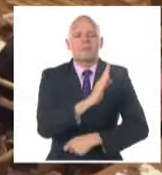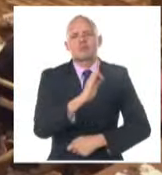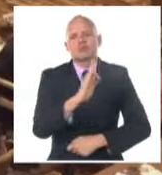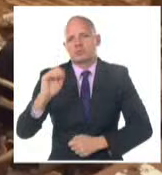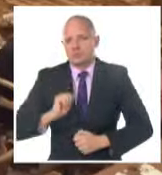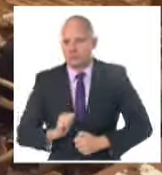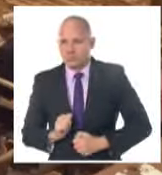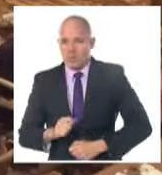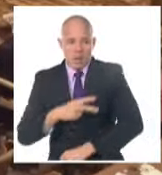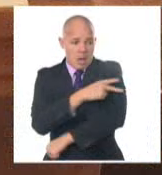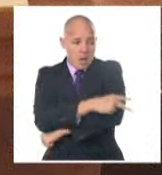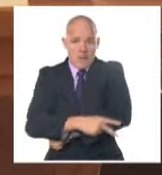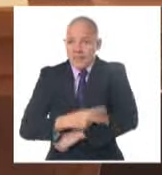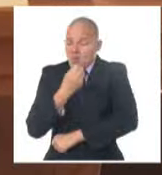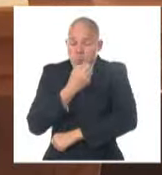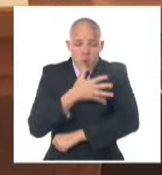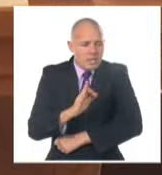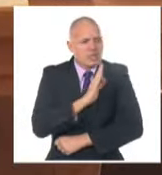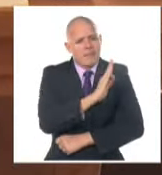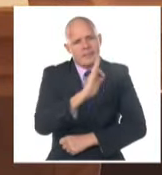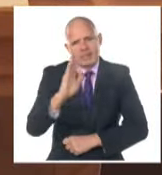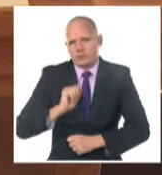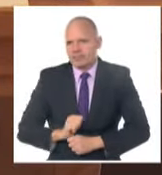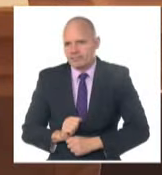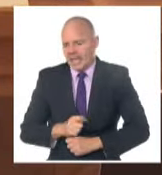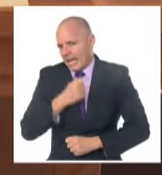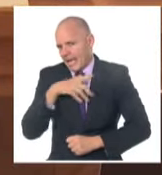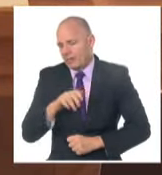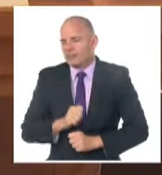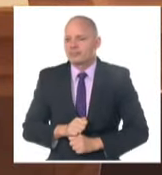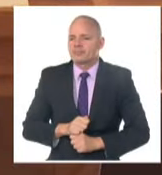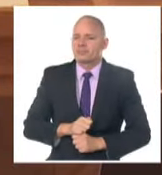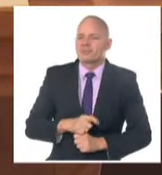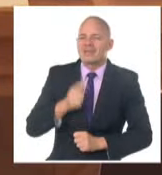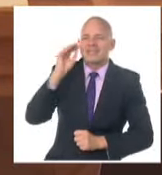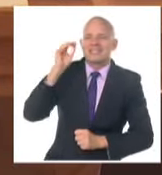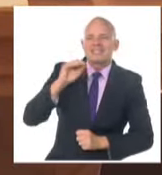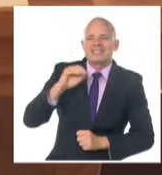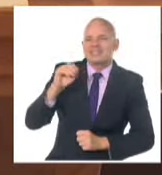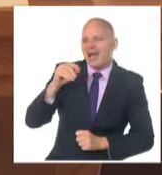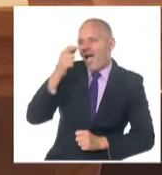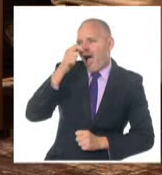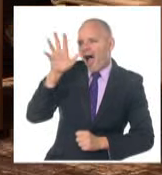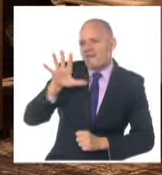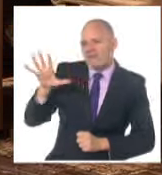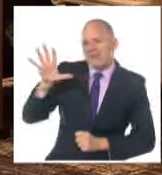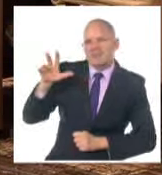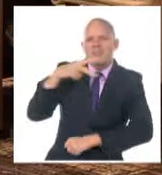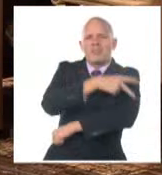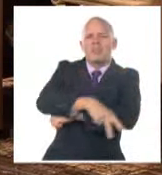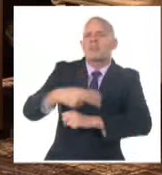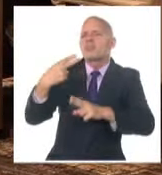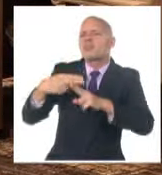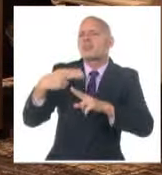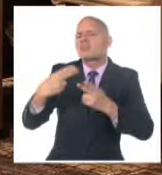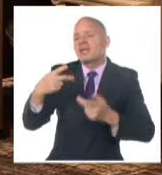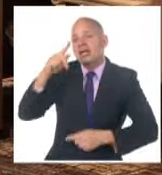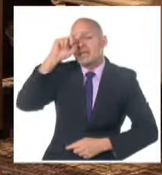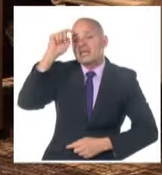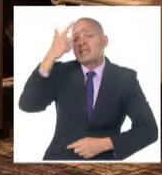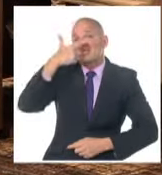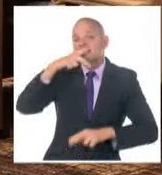del Sahara Occidental. Expresamos también el inequívoco apoyo al ejercicio de